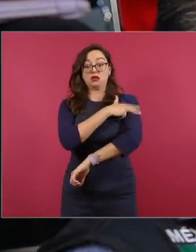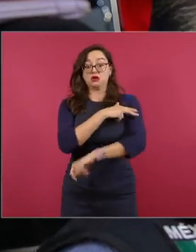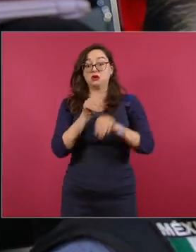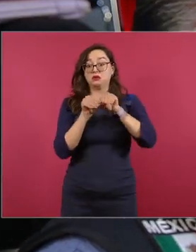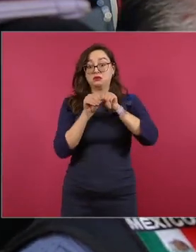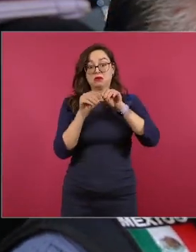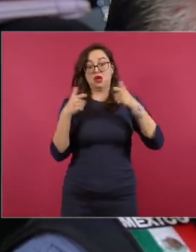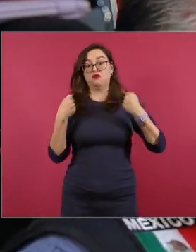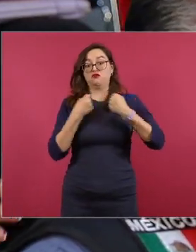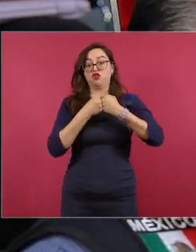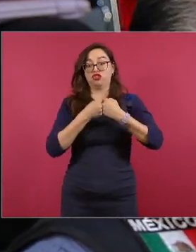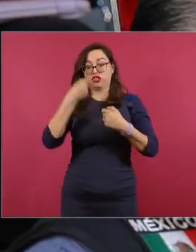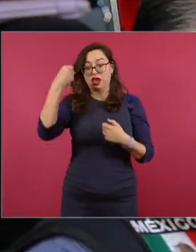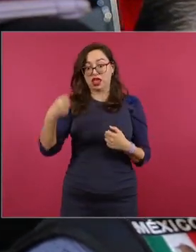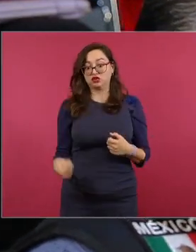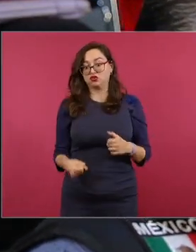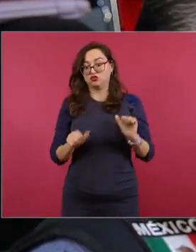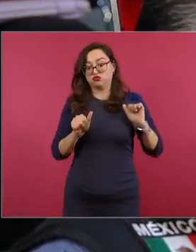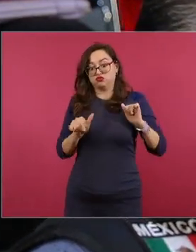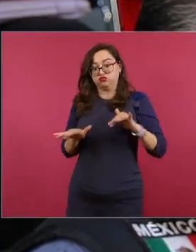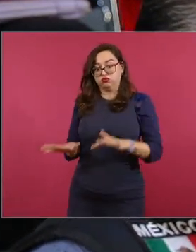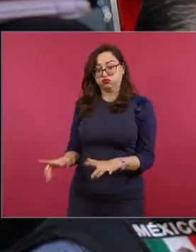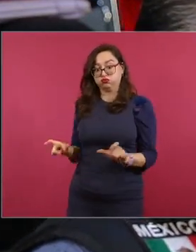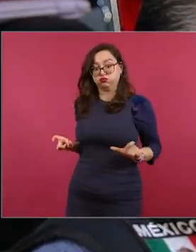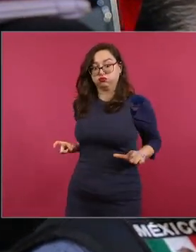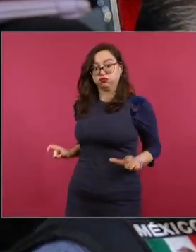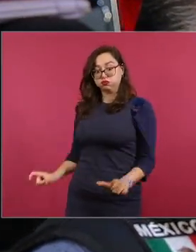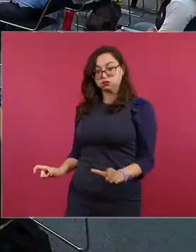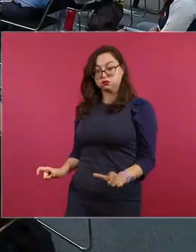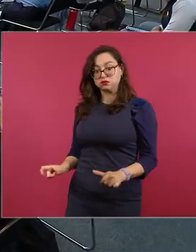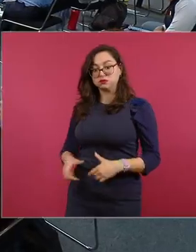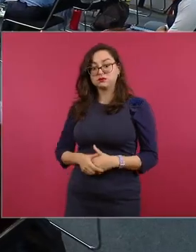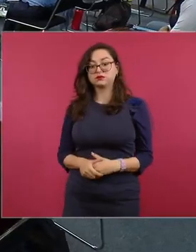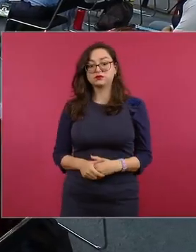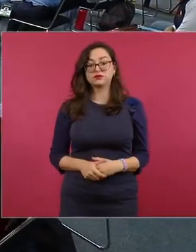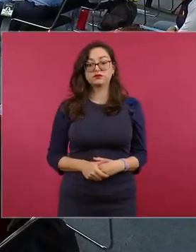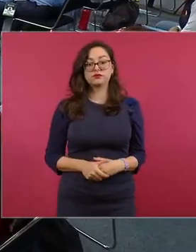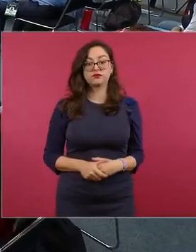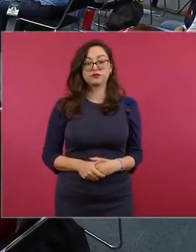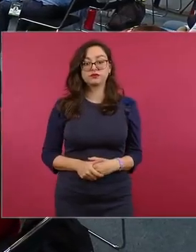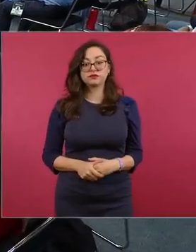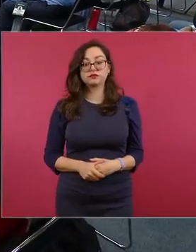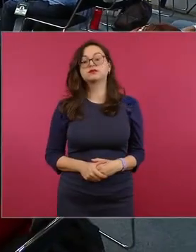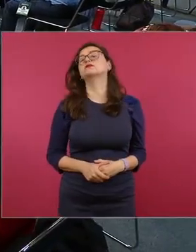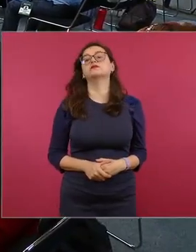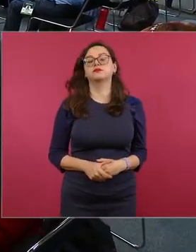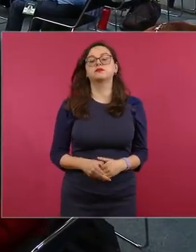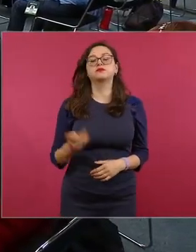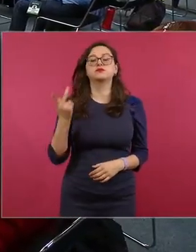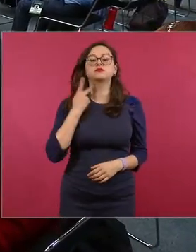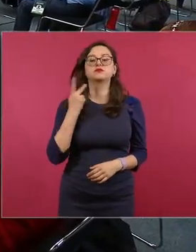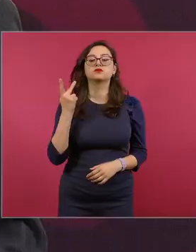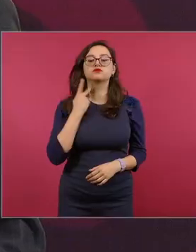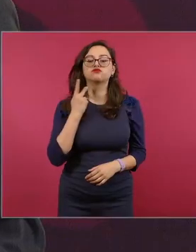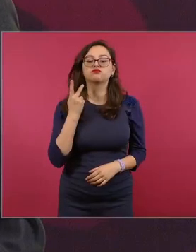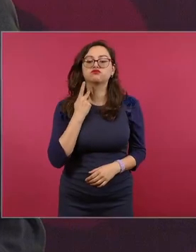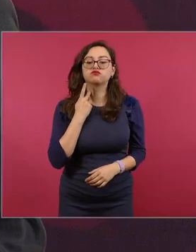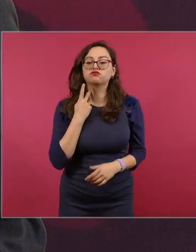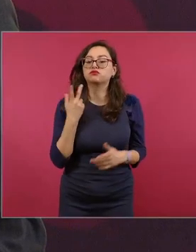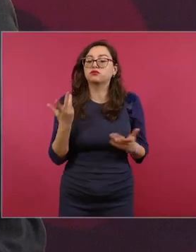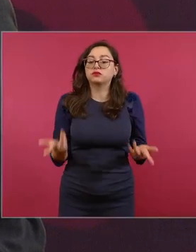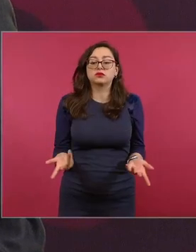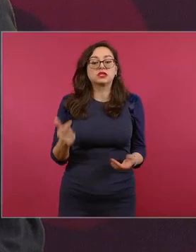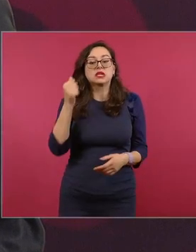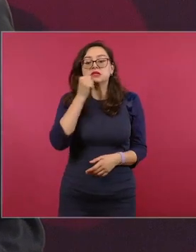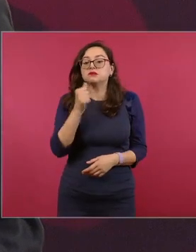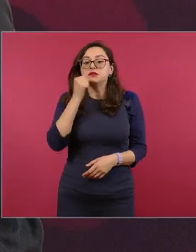a la frontera sur de México para poder contener a estas miles de migrantes. Porque la política es también optar